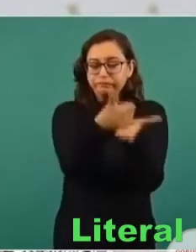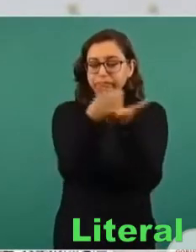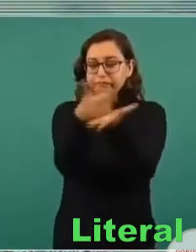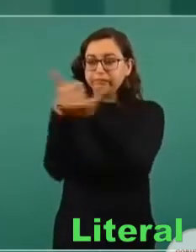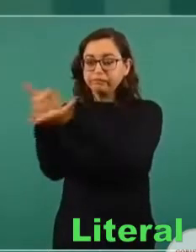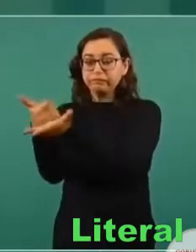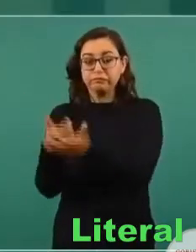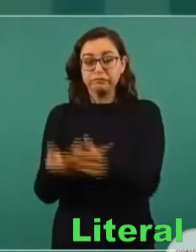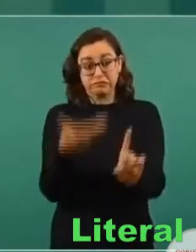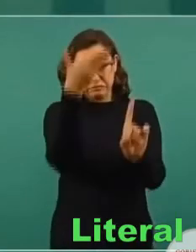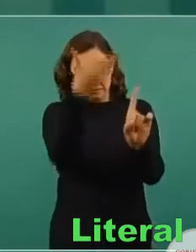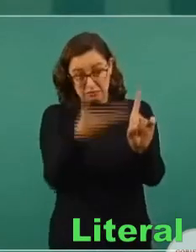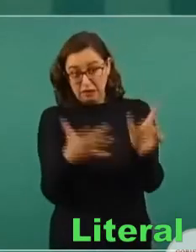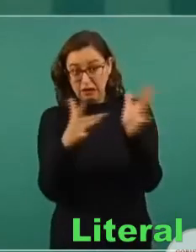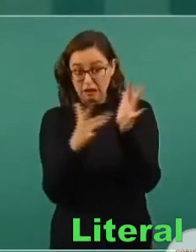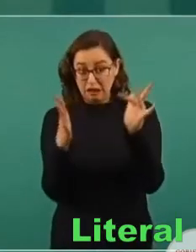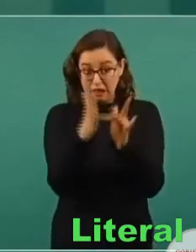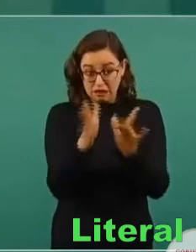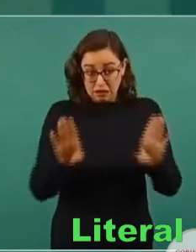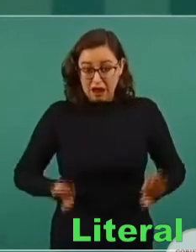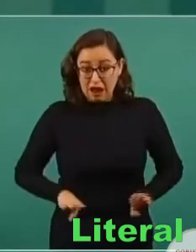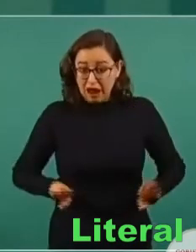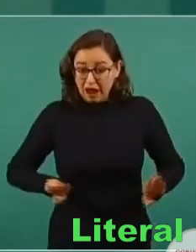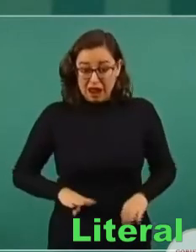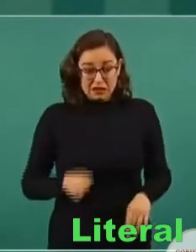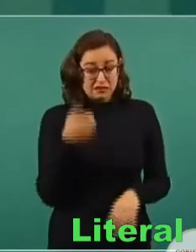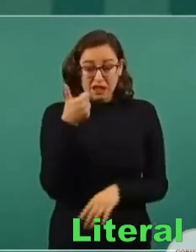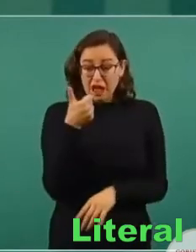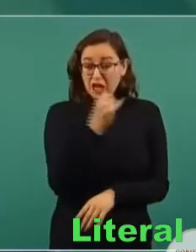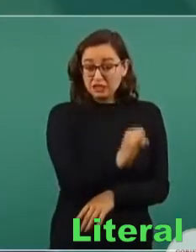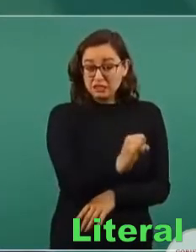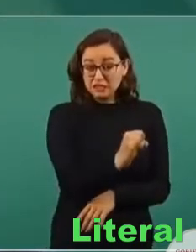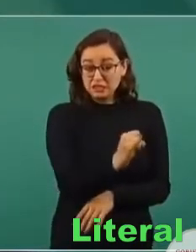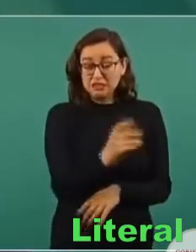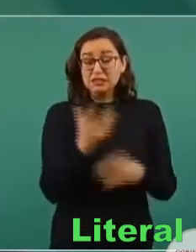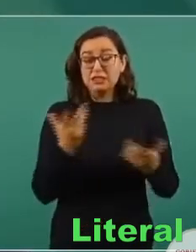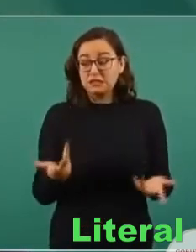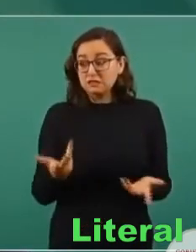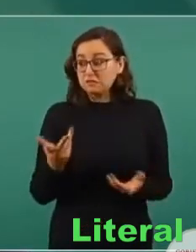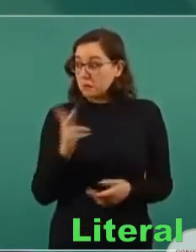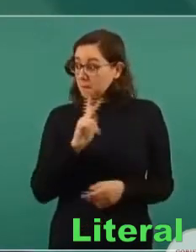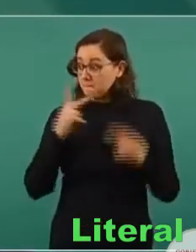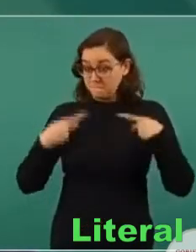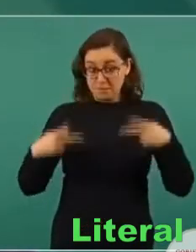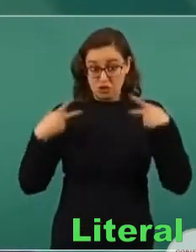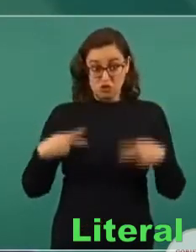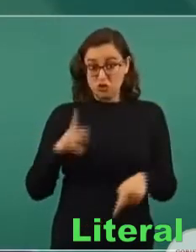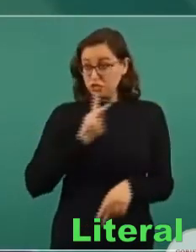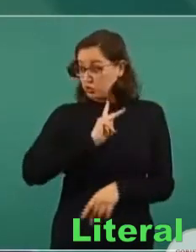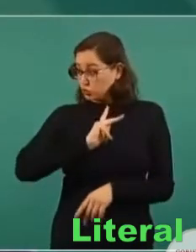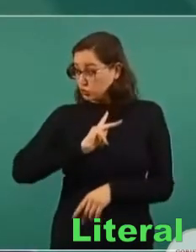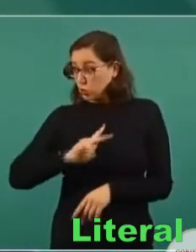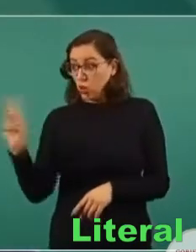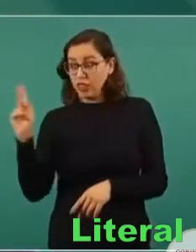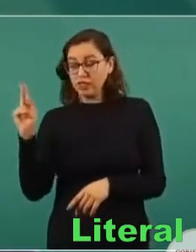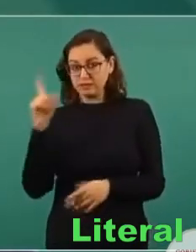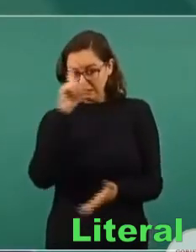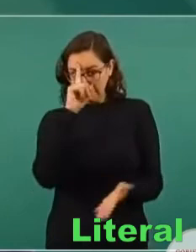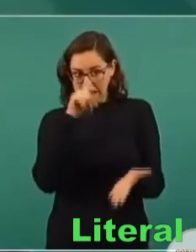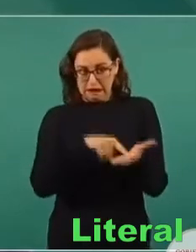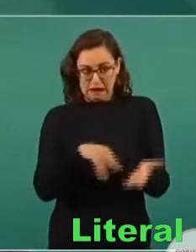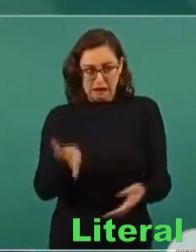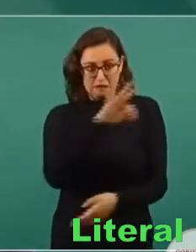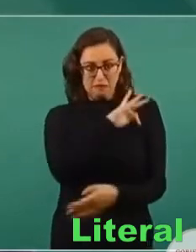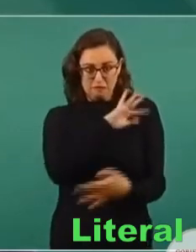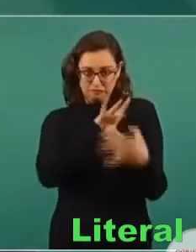todos fuésemos cristianos en ese sentido, que lo somos, porque somos muy